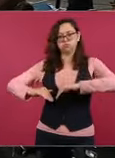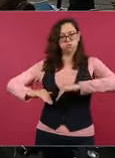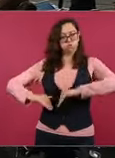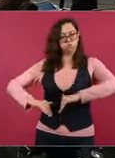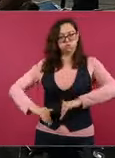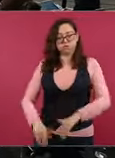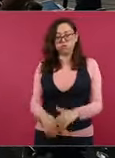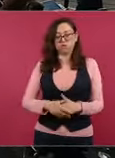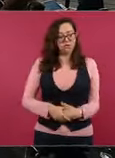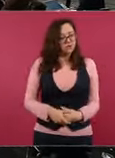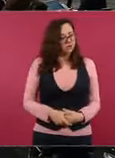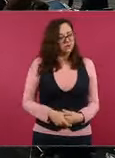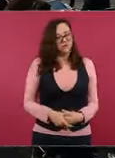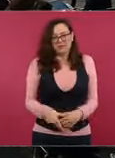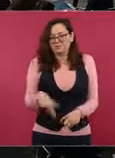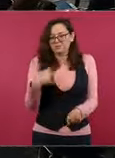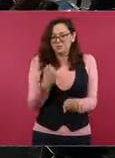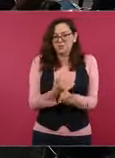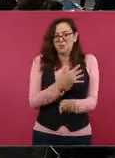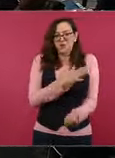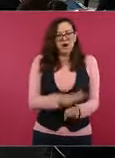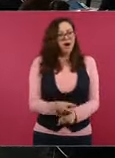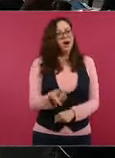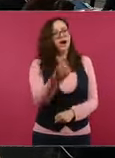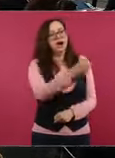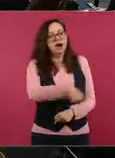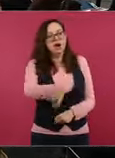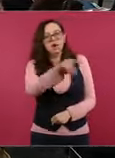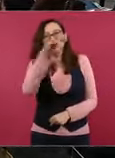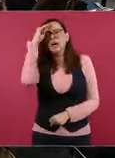esmeraron en buscar